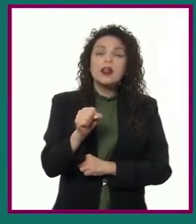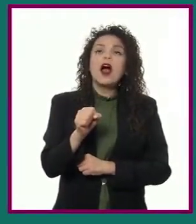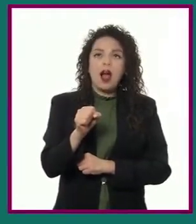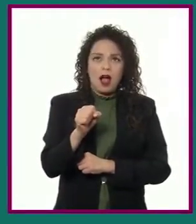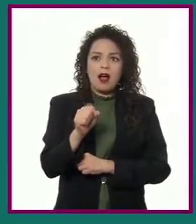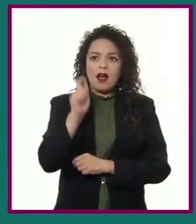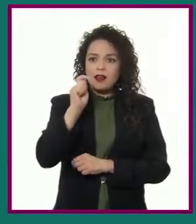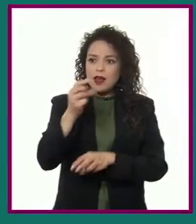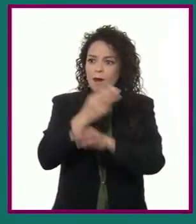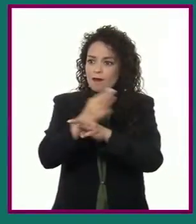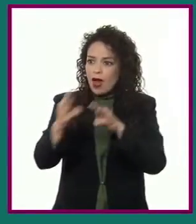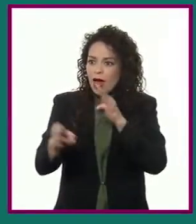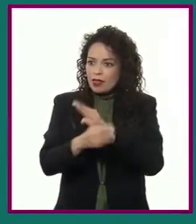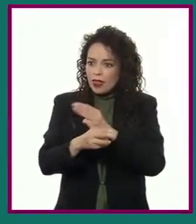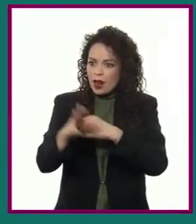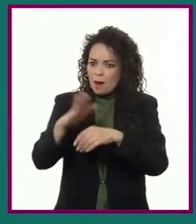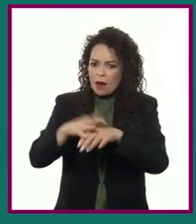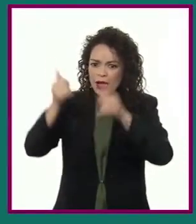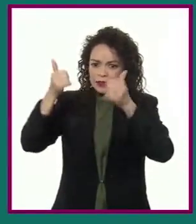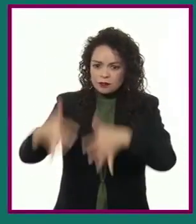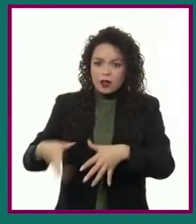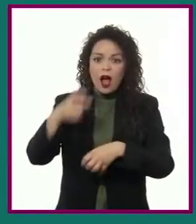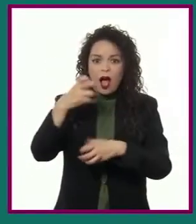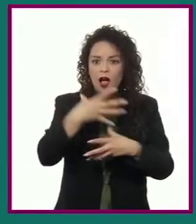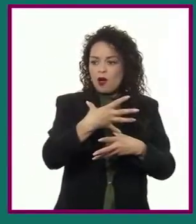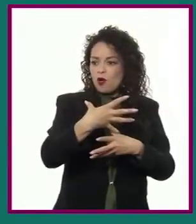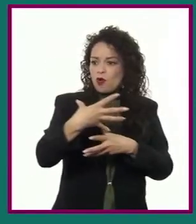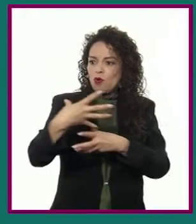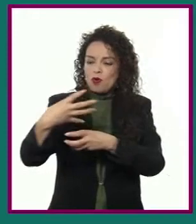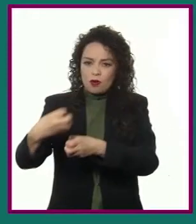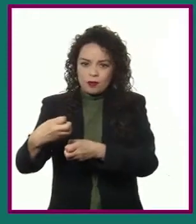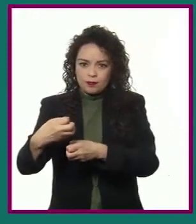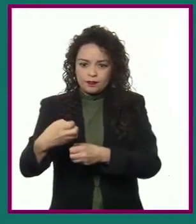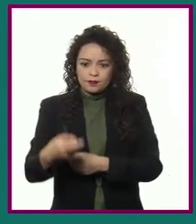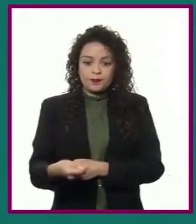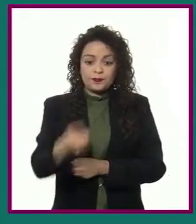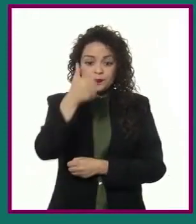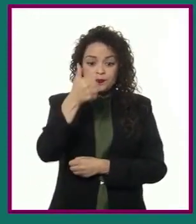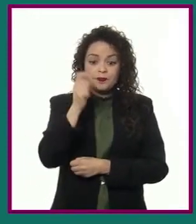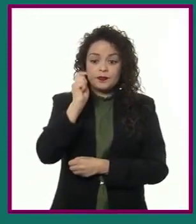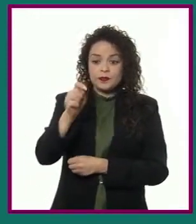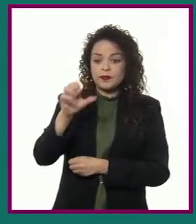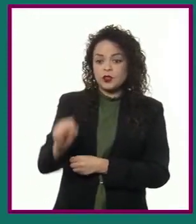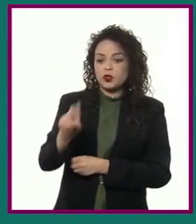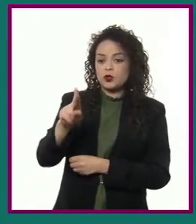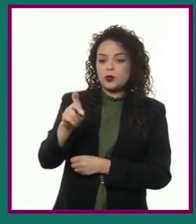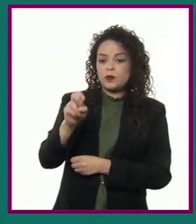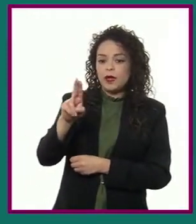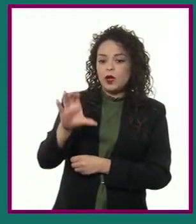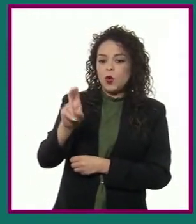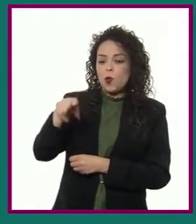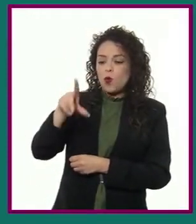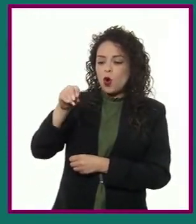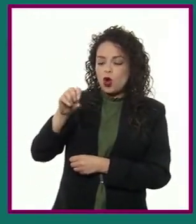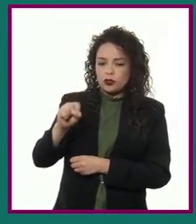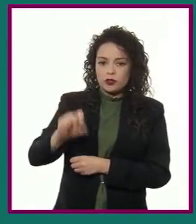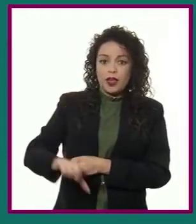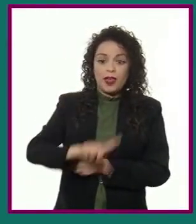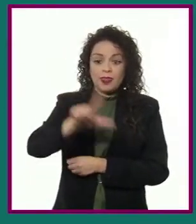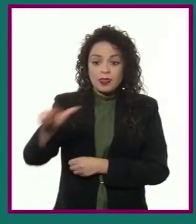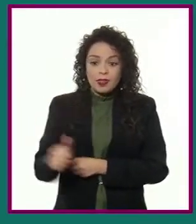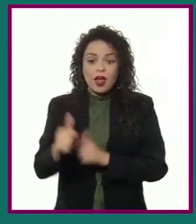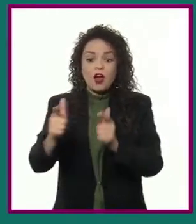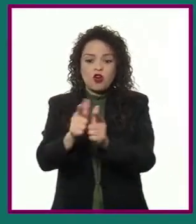del material más denso. Primero se formaron los supercúmulos, luego las agrupaciones